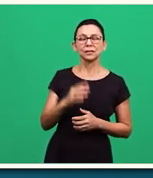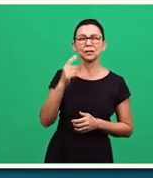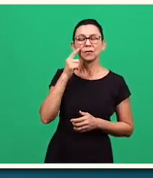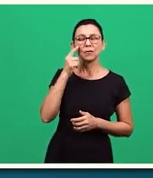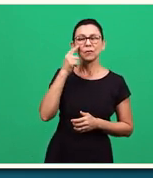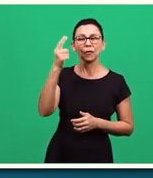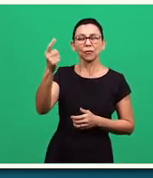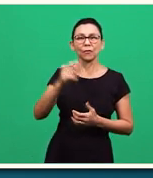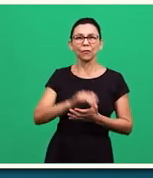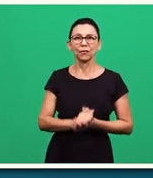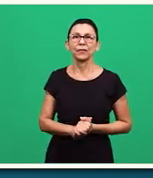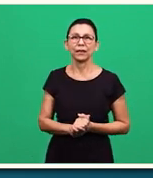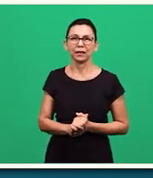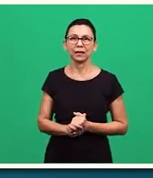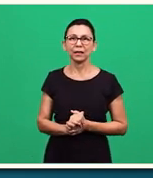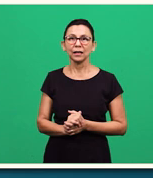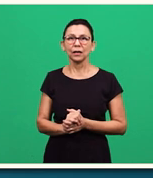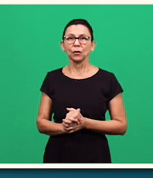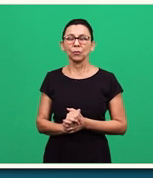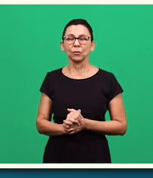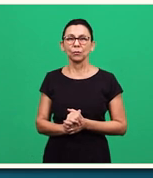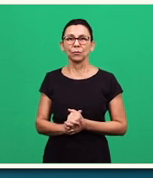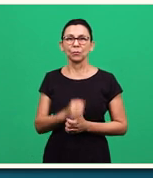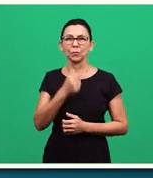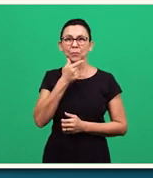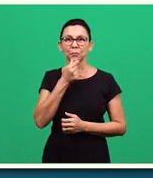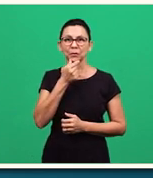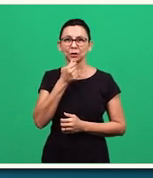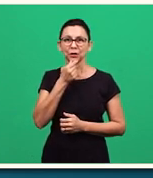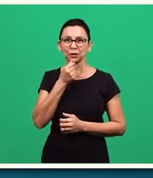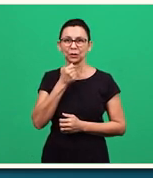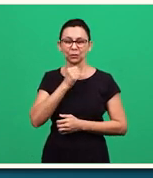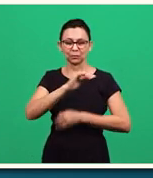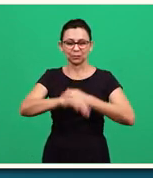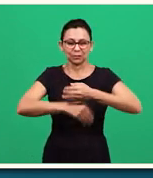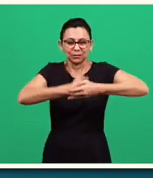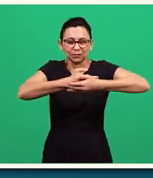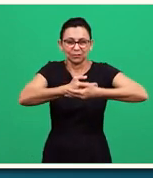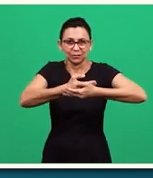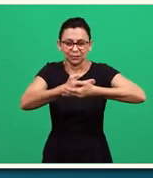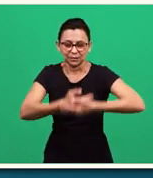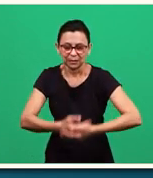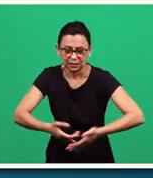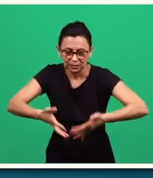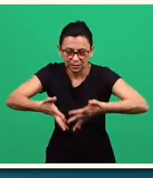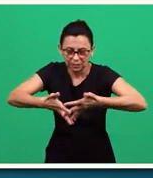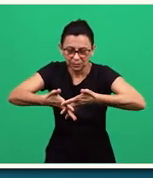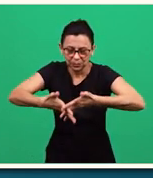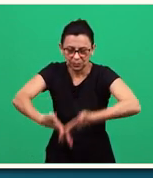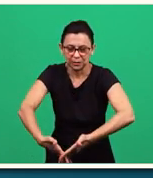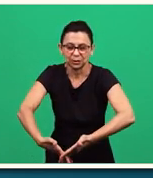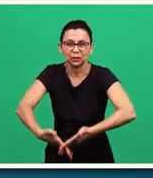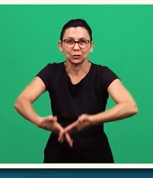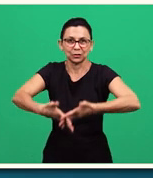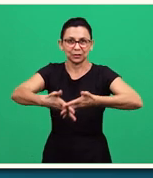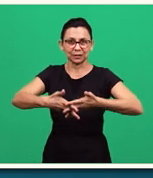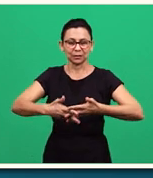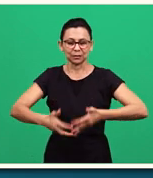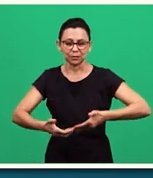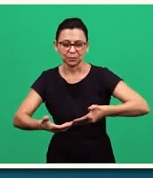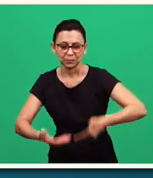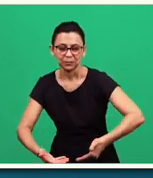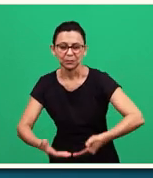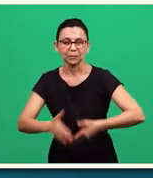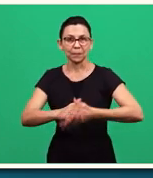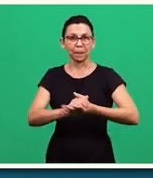pañales, acostado en un pesebre. Y repentinamente apareció con el ángel una multitud